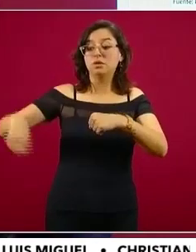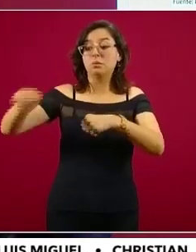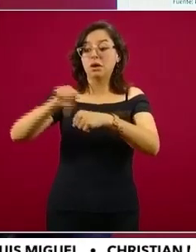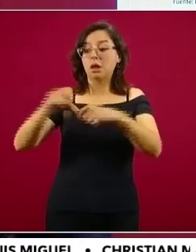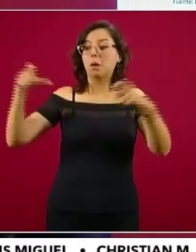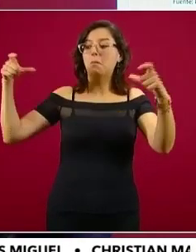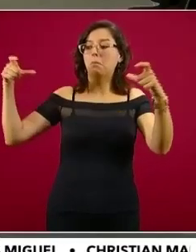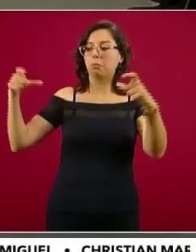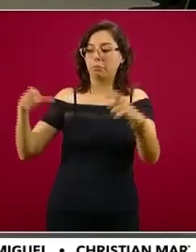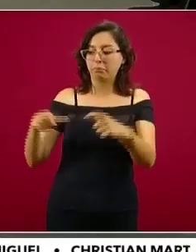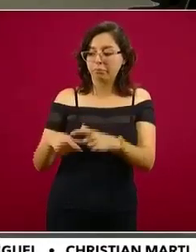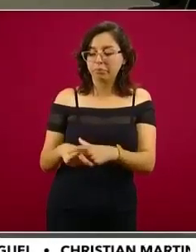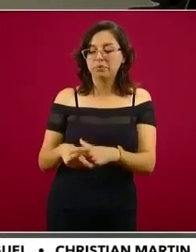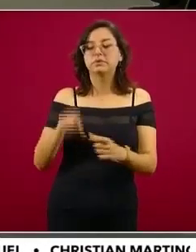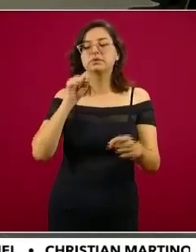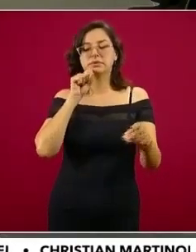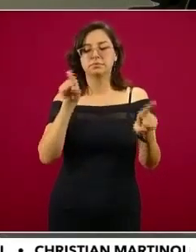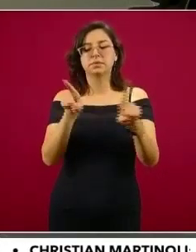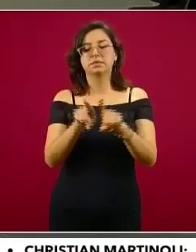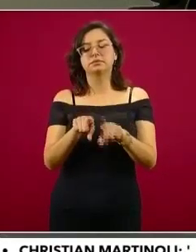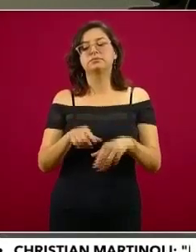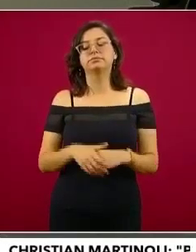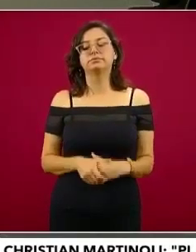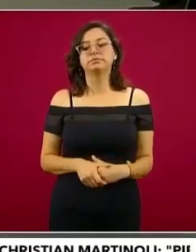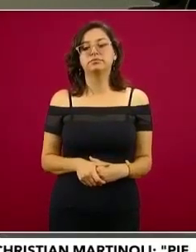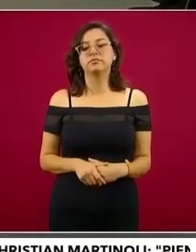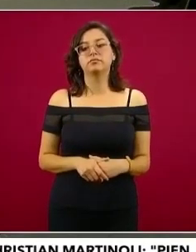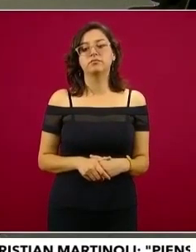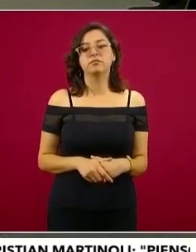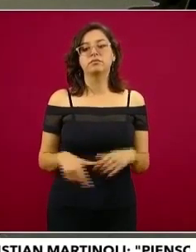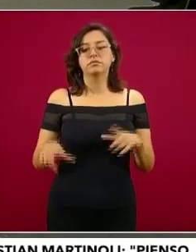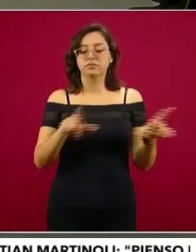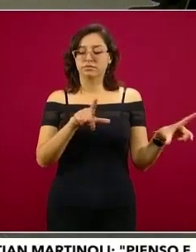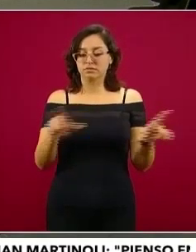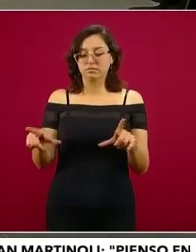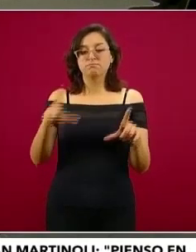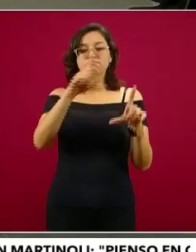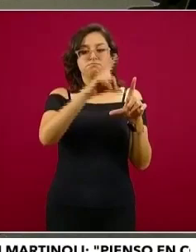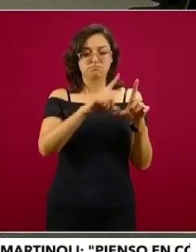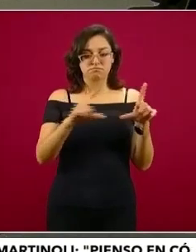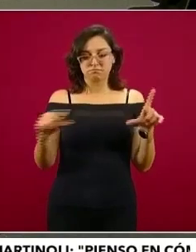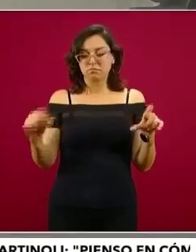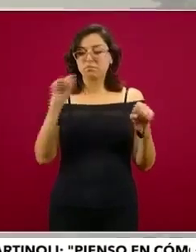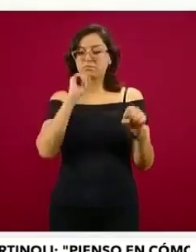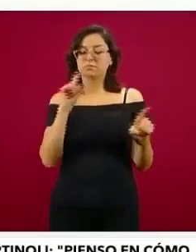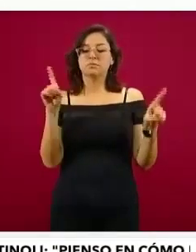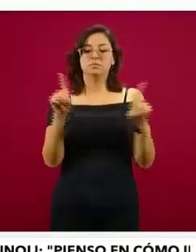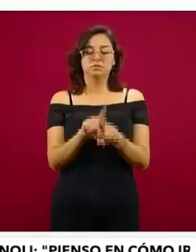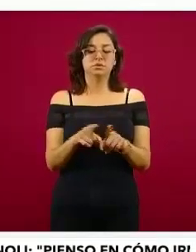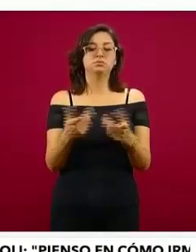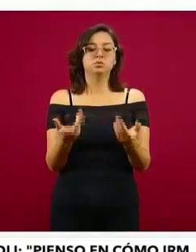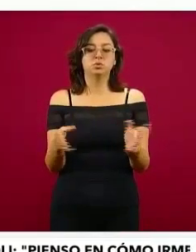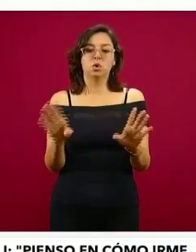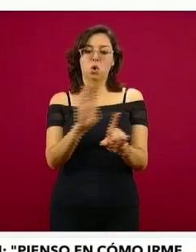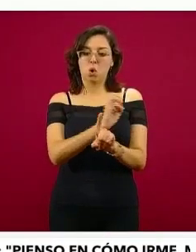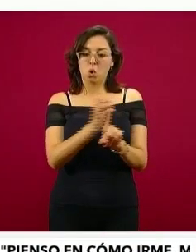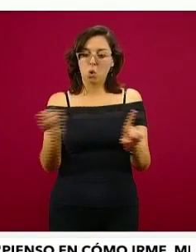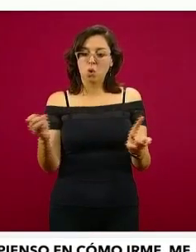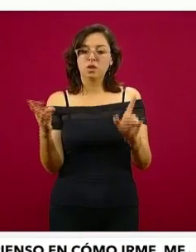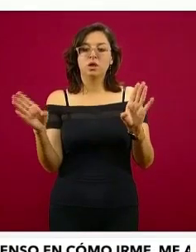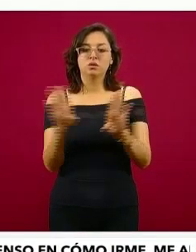entidad correspondiente. En la siguiente diapositiva vemos también cómo en su momento se ordenan de